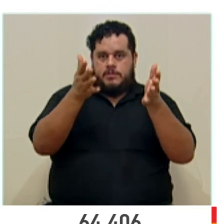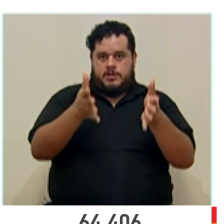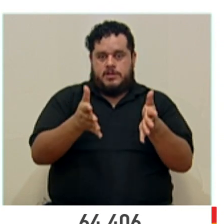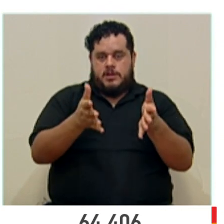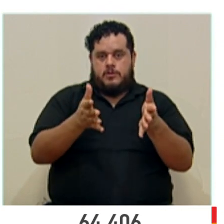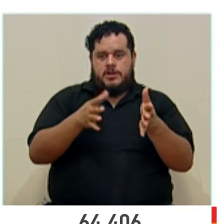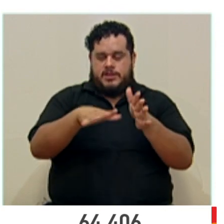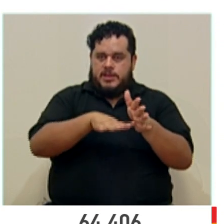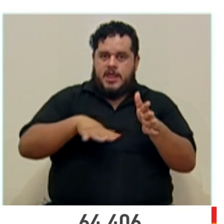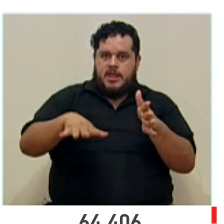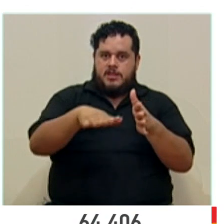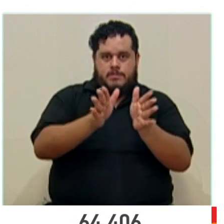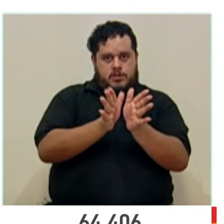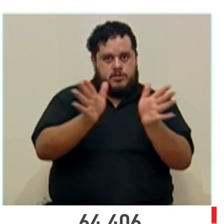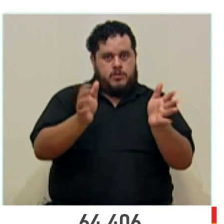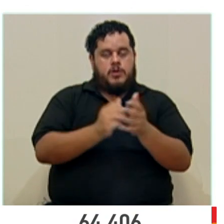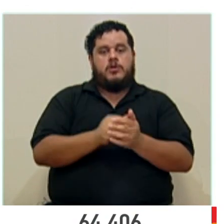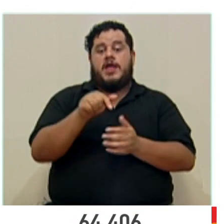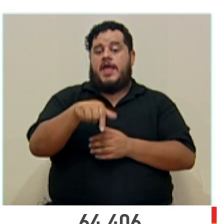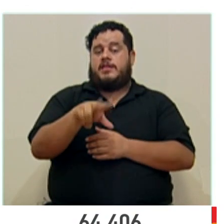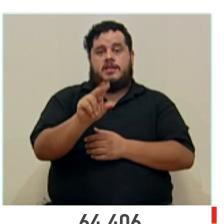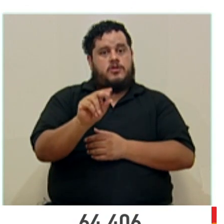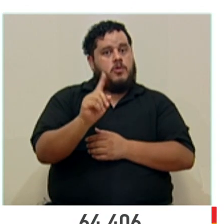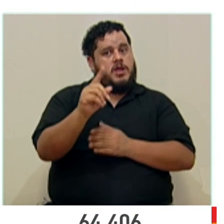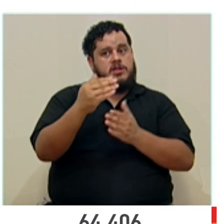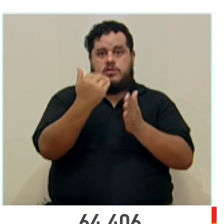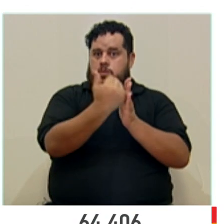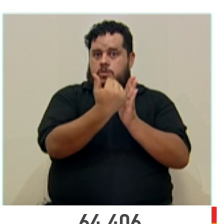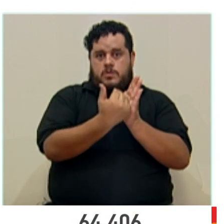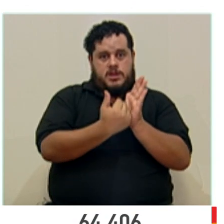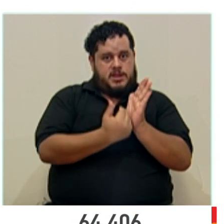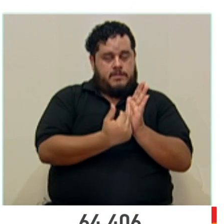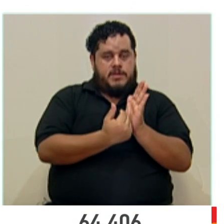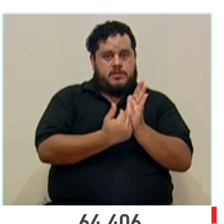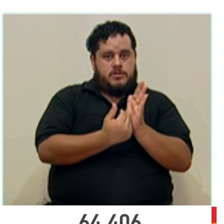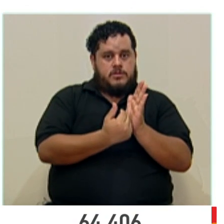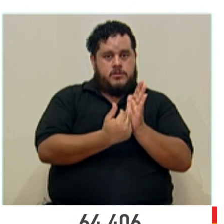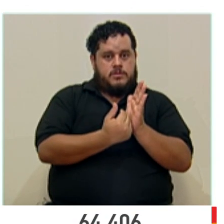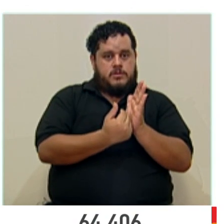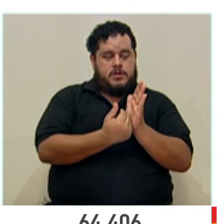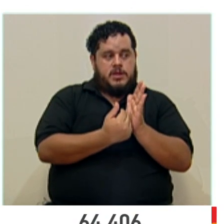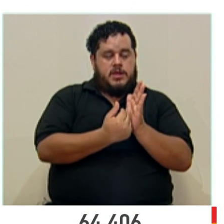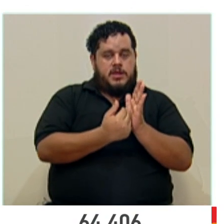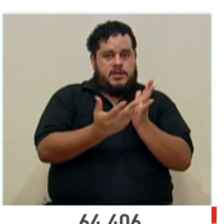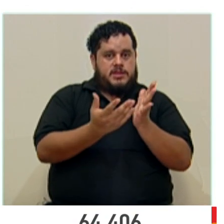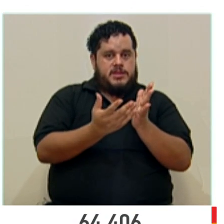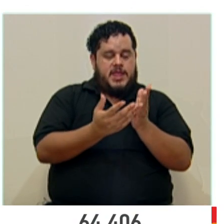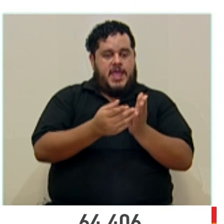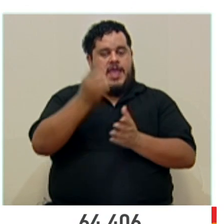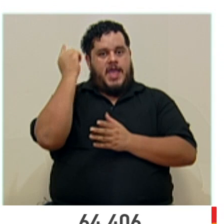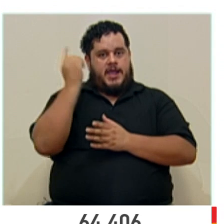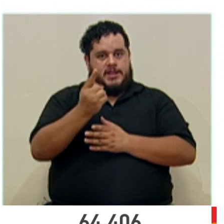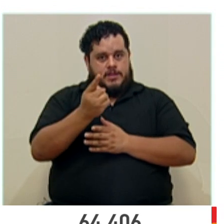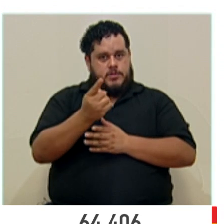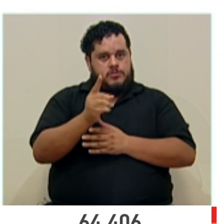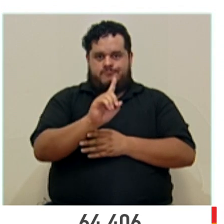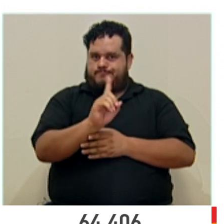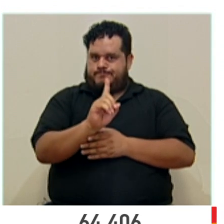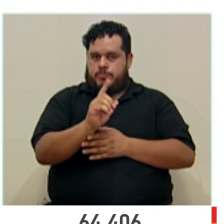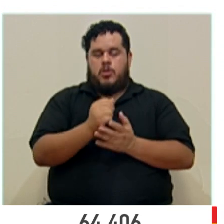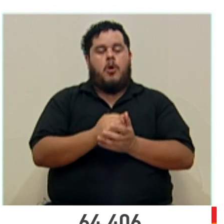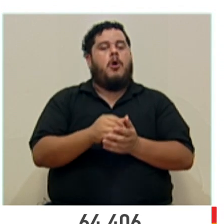administradores de espacios públicos. Este no es un lineamiento de acatamiento